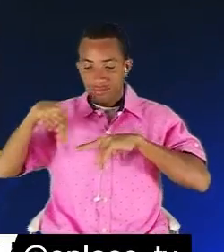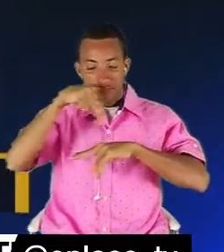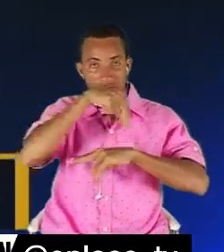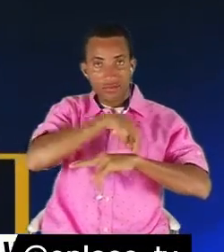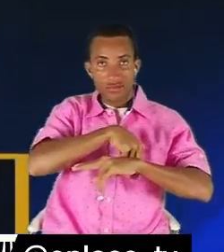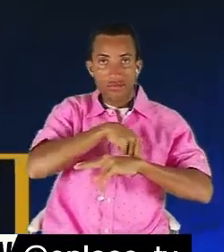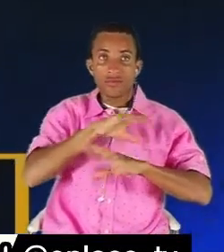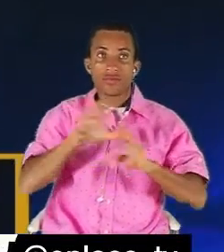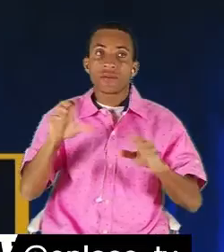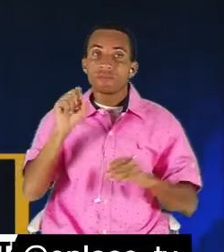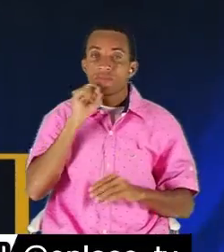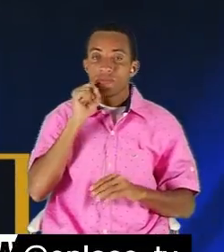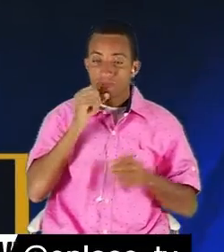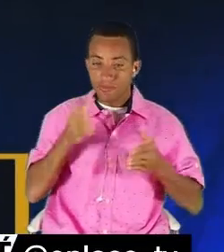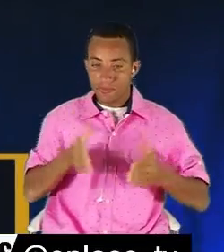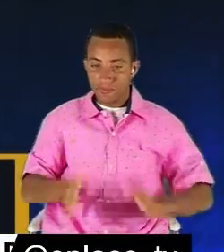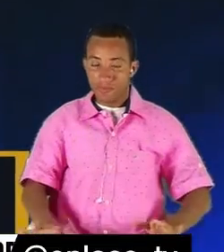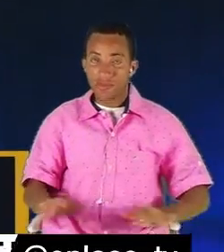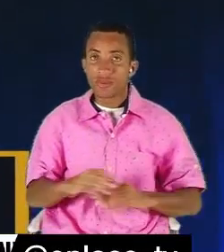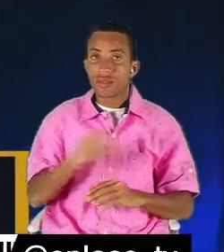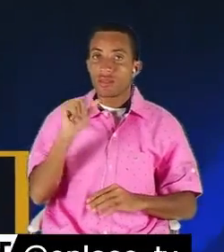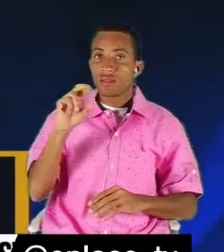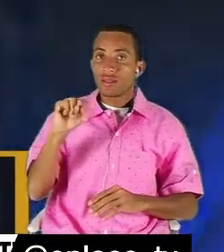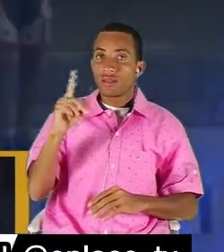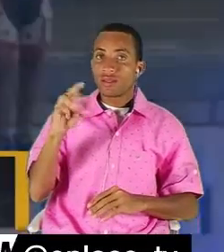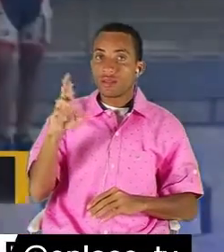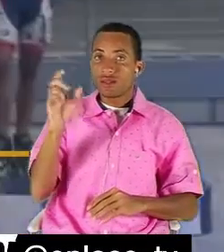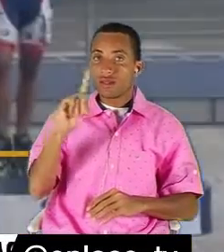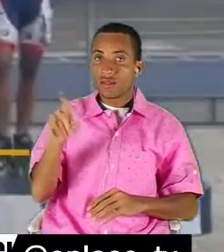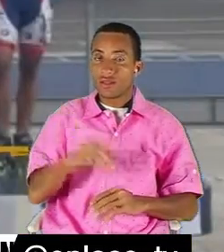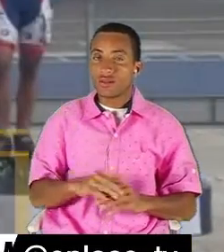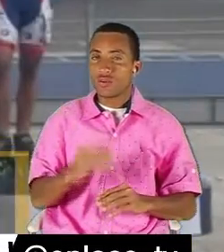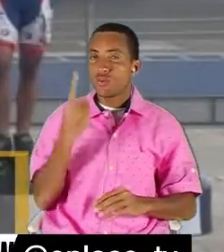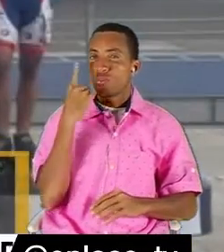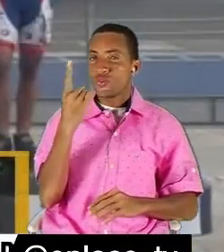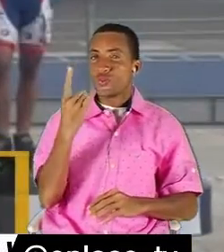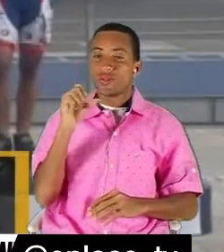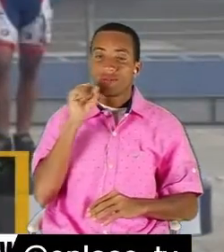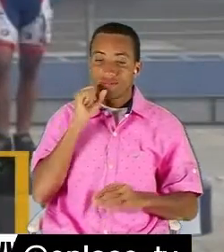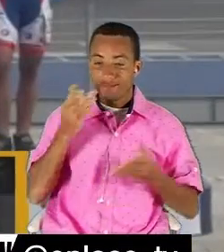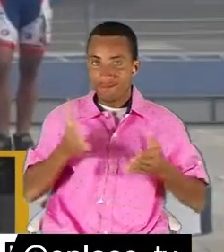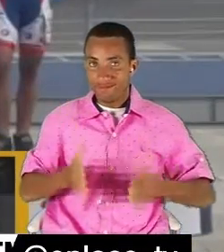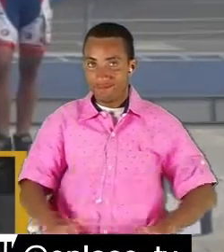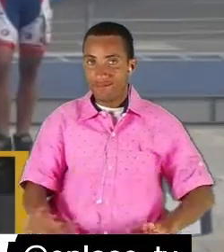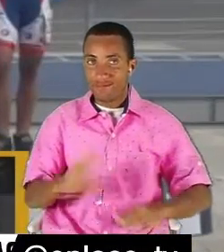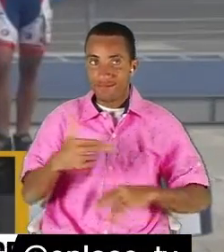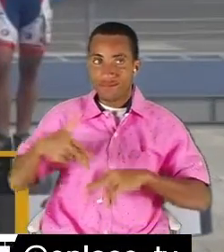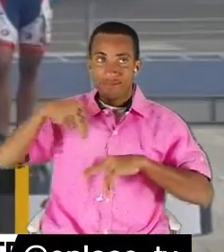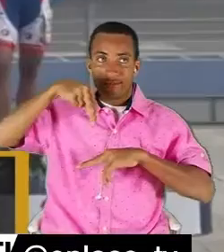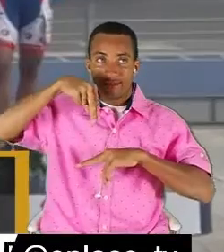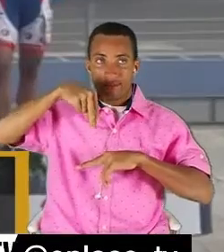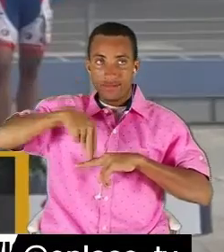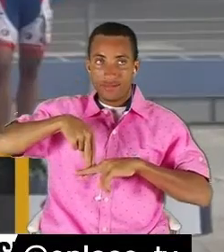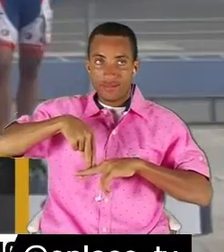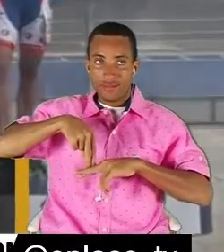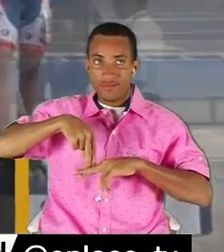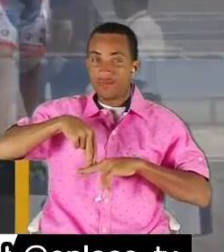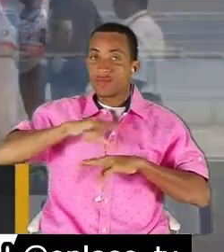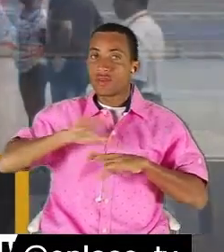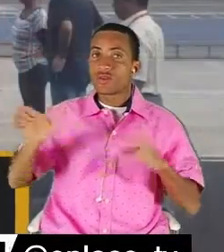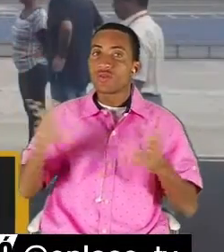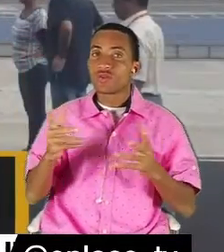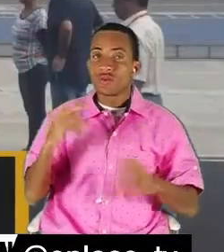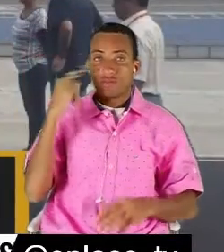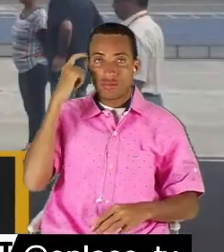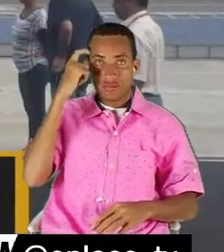La barranqueña Andrea Ortiz Mizar fue la única santandereana en subir al podio del Campeonato Nacional Interliga llevado a cabo en Buga Valle.